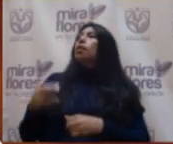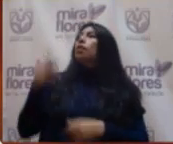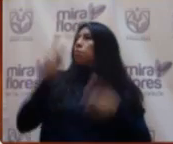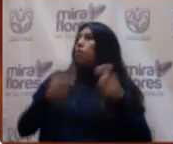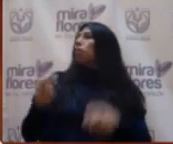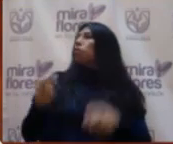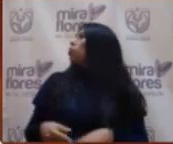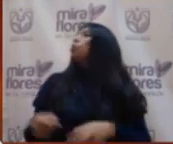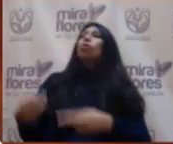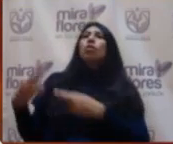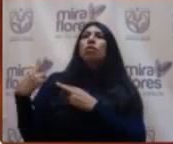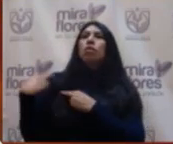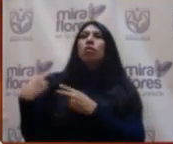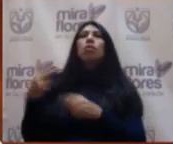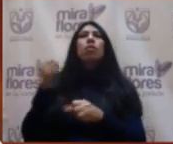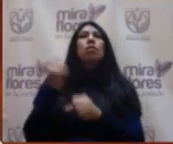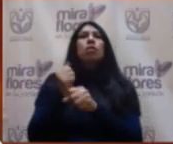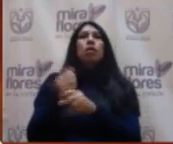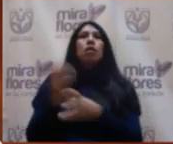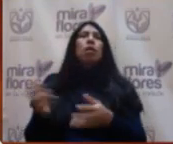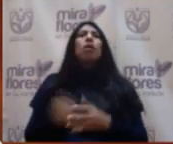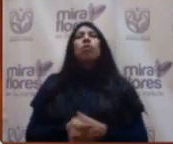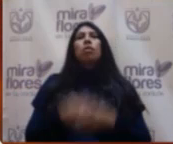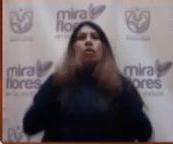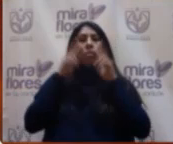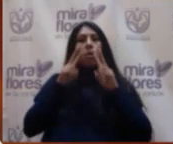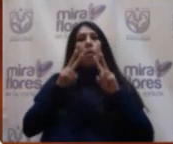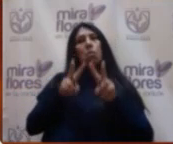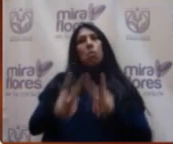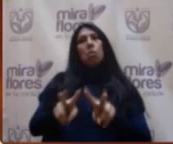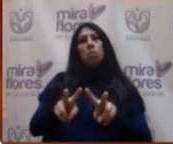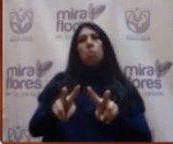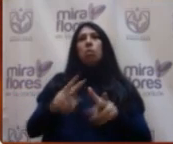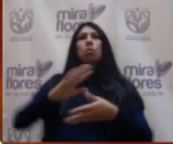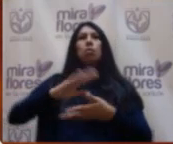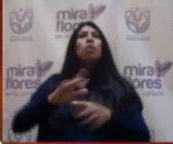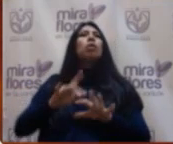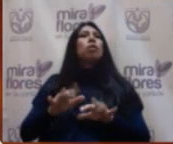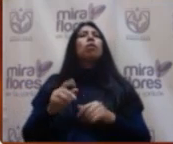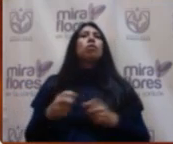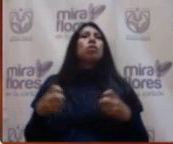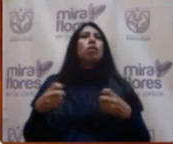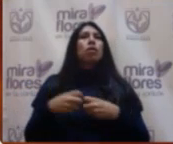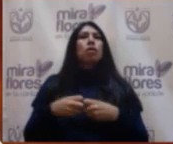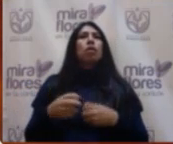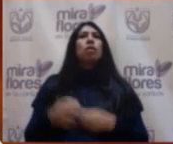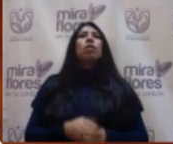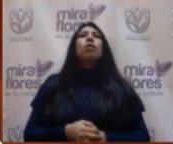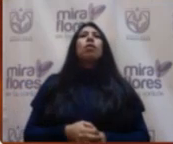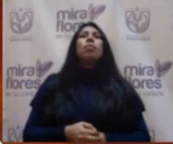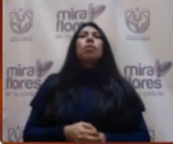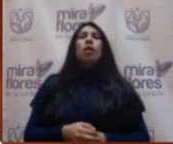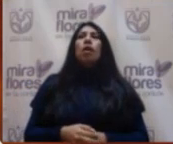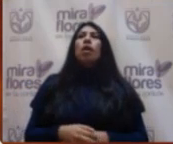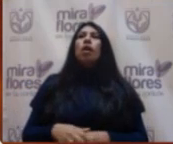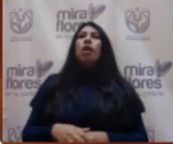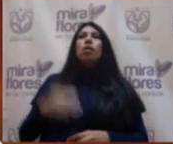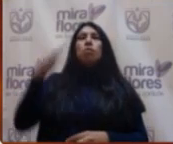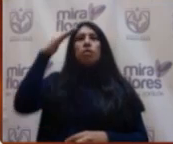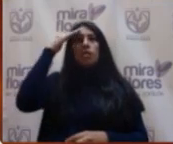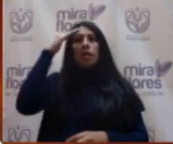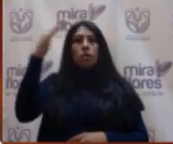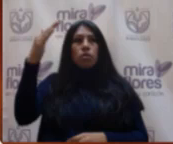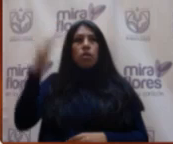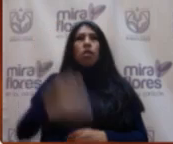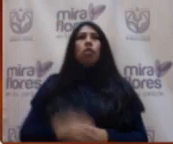que nos han seguido por las ondas de Miratv. Aprovecho para reiterar un saludo que hicimos el